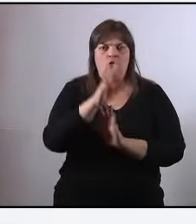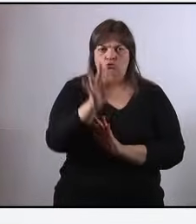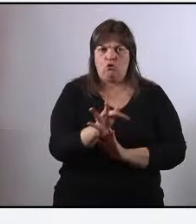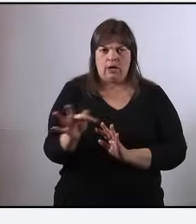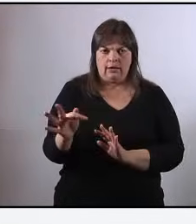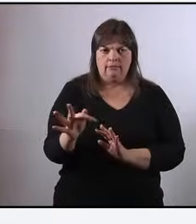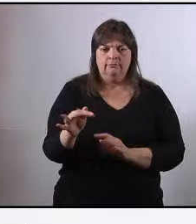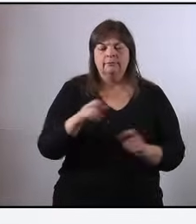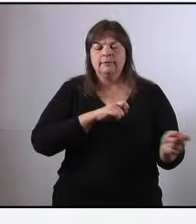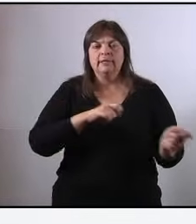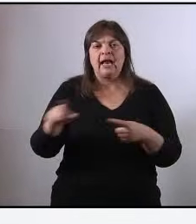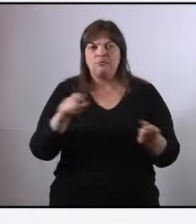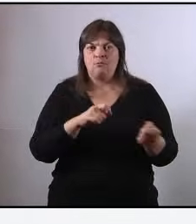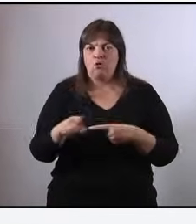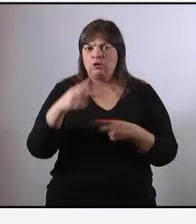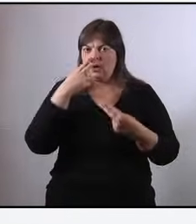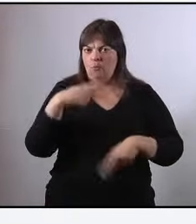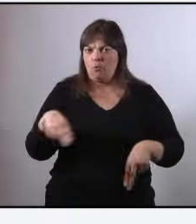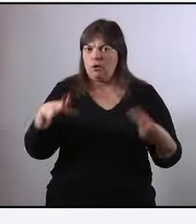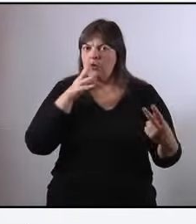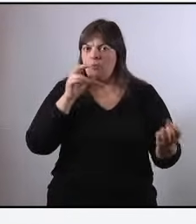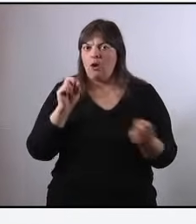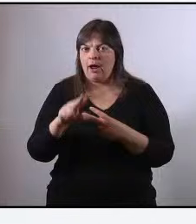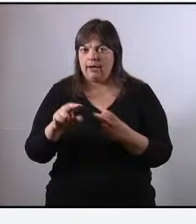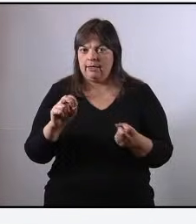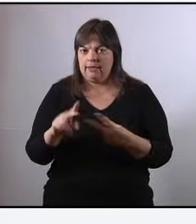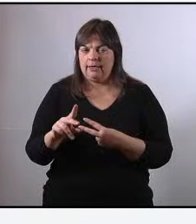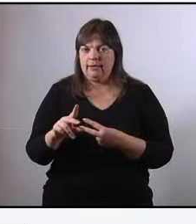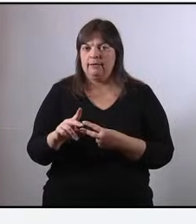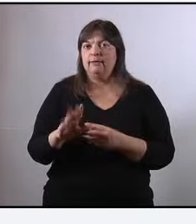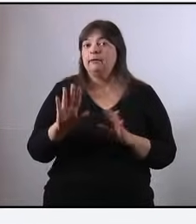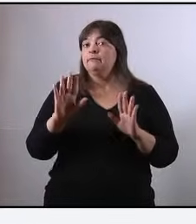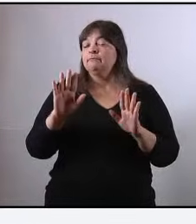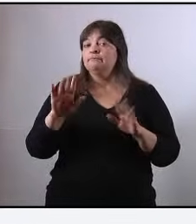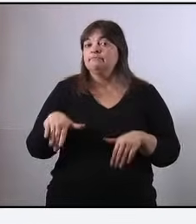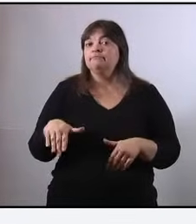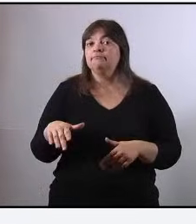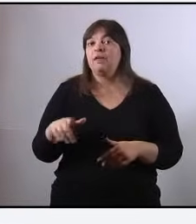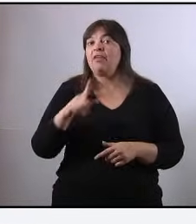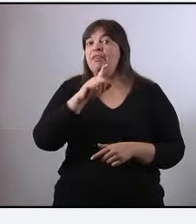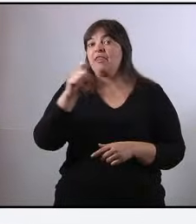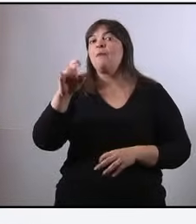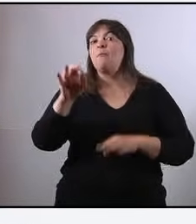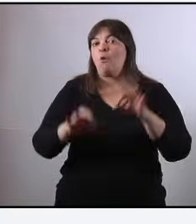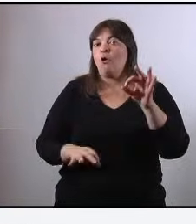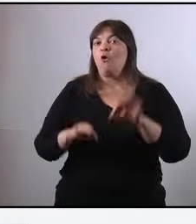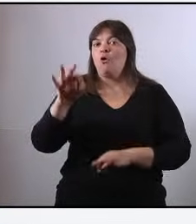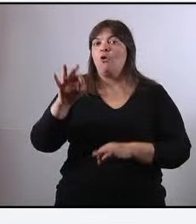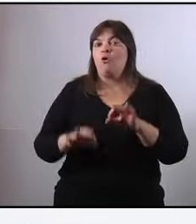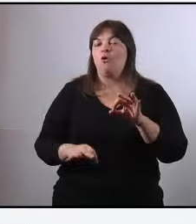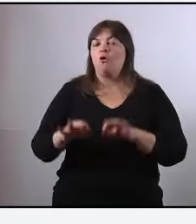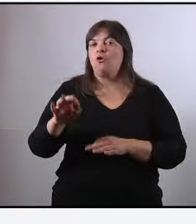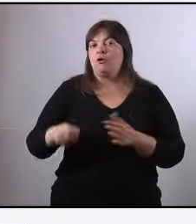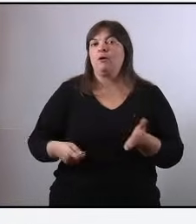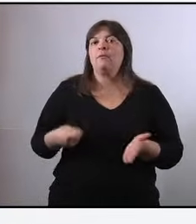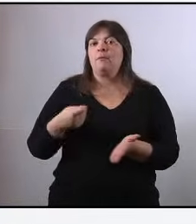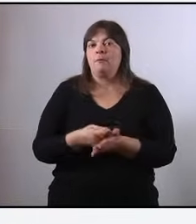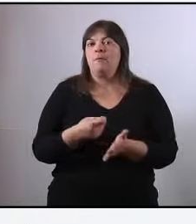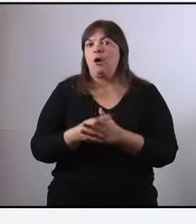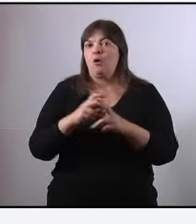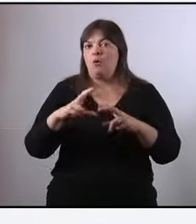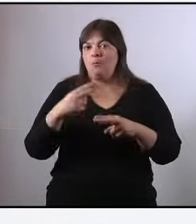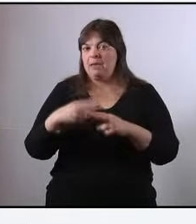del transporte público por carretera, alcanzando así el 100% de la bonificación del